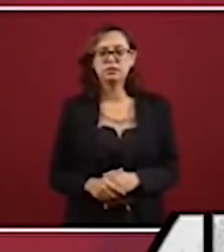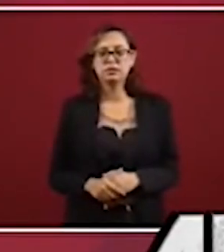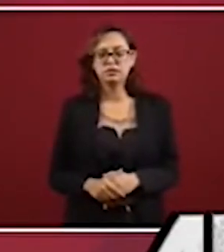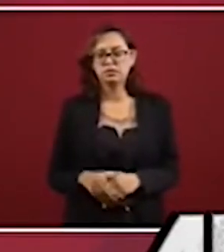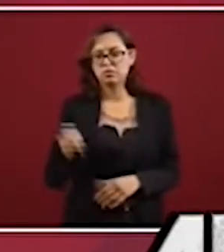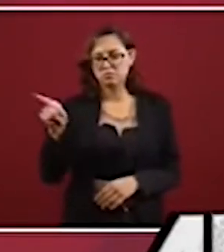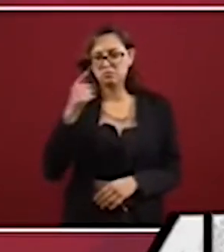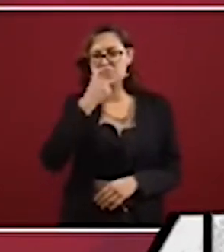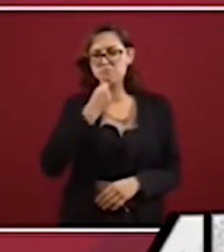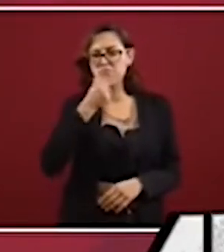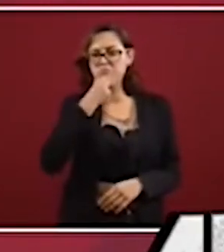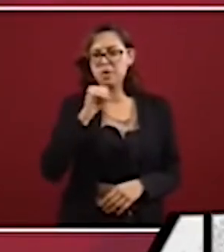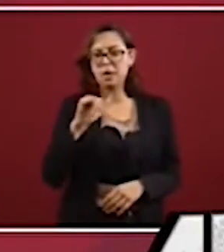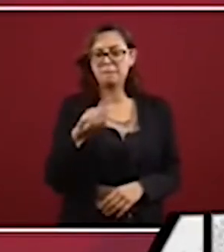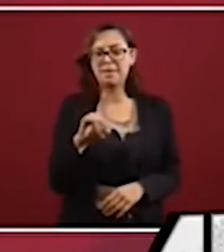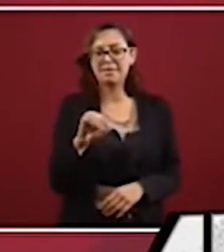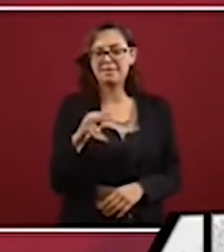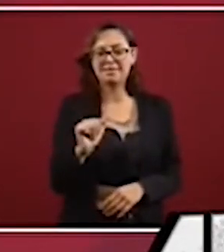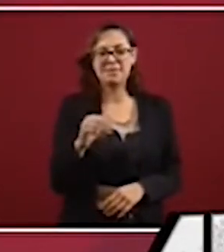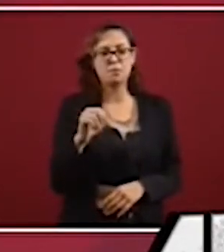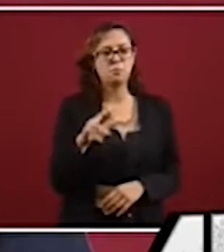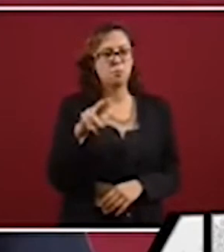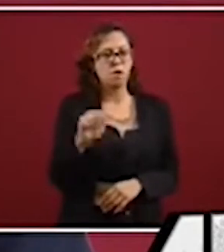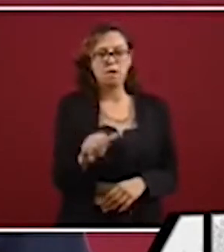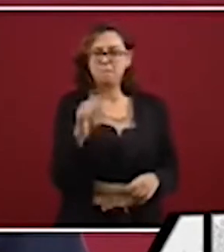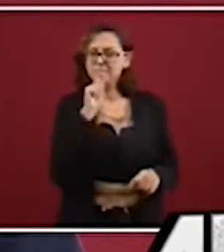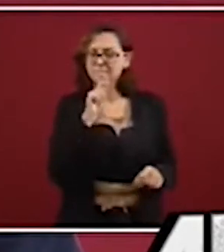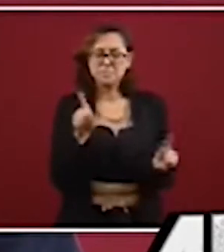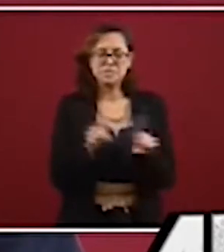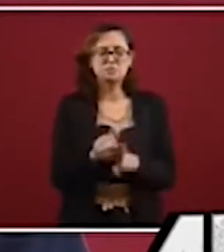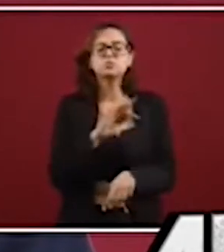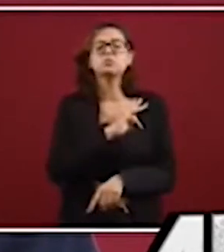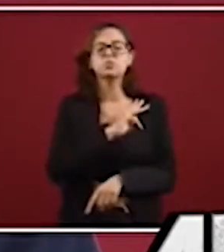Medina Mora, ¿sí? Igual, ¿sí?